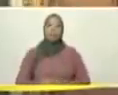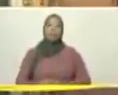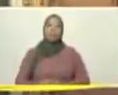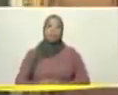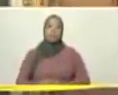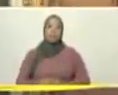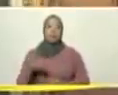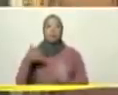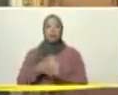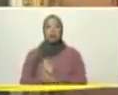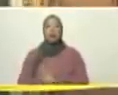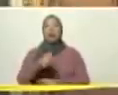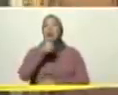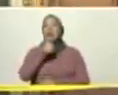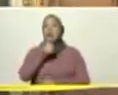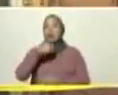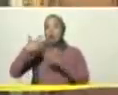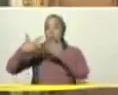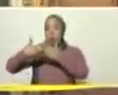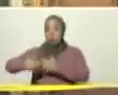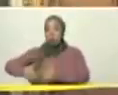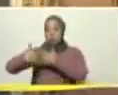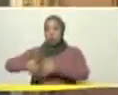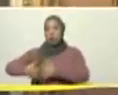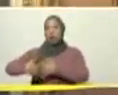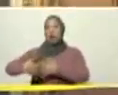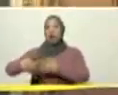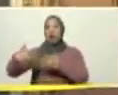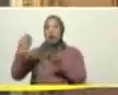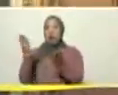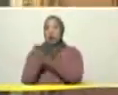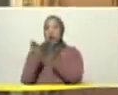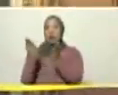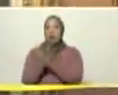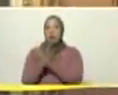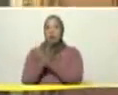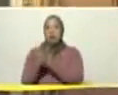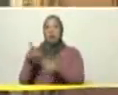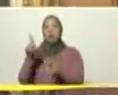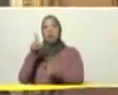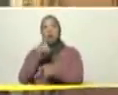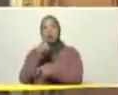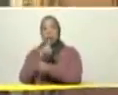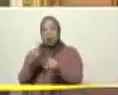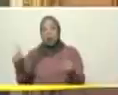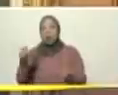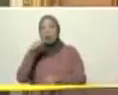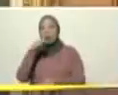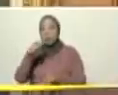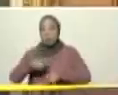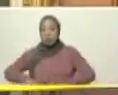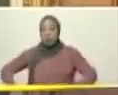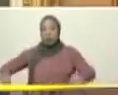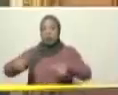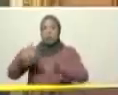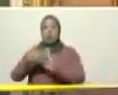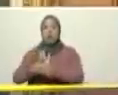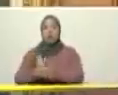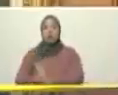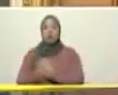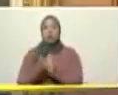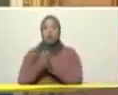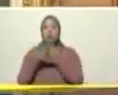Pero fue fe de cámara, de acuerdo a los documentos desclasificados del Departamento de Estado, los